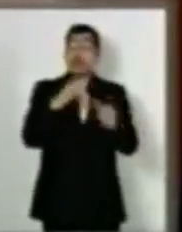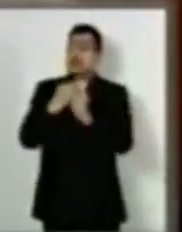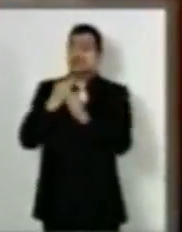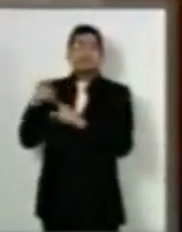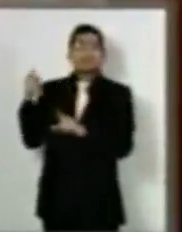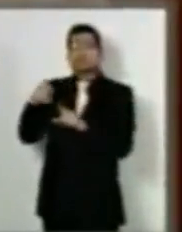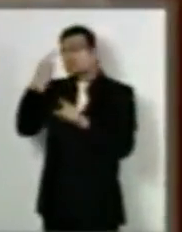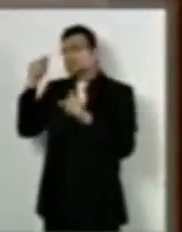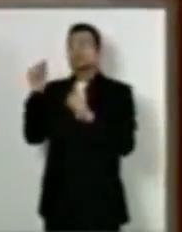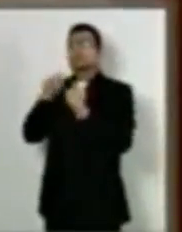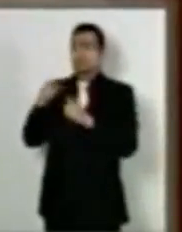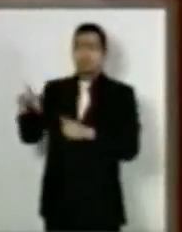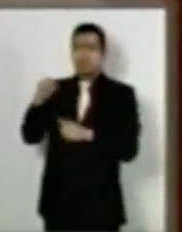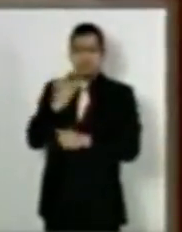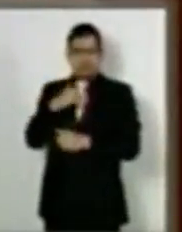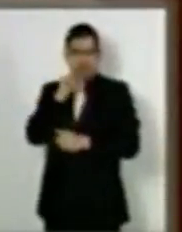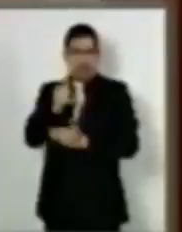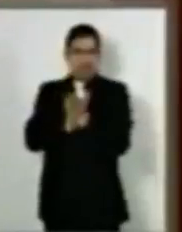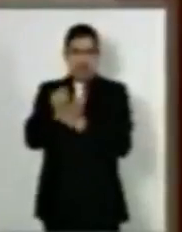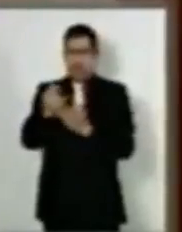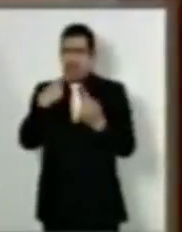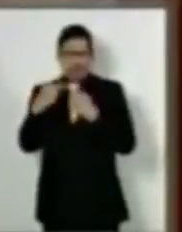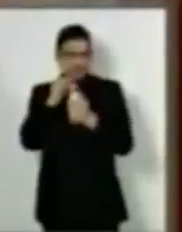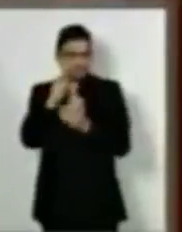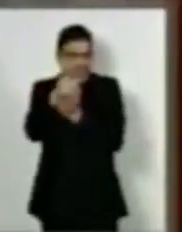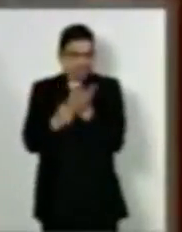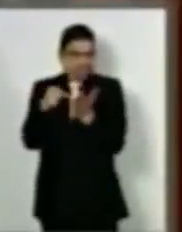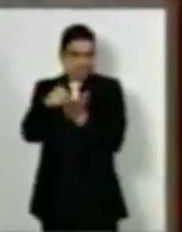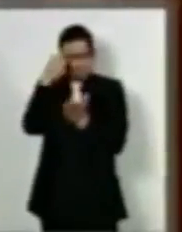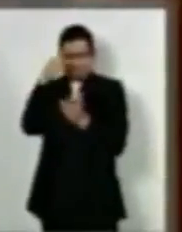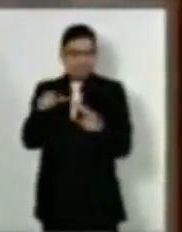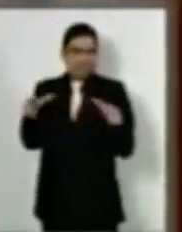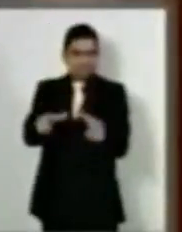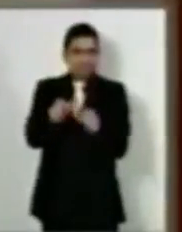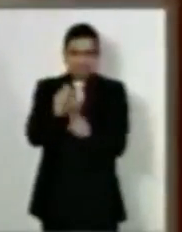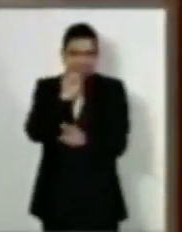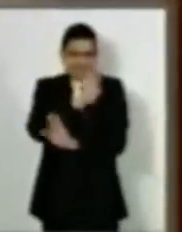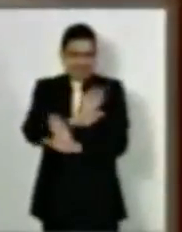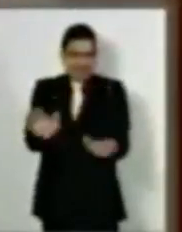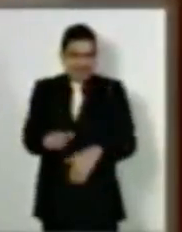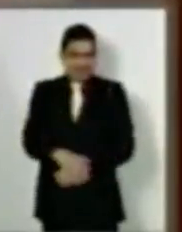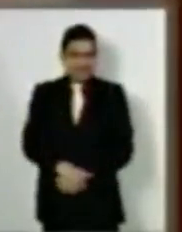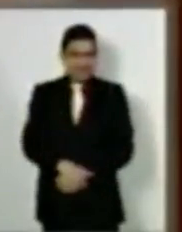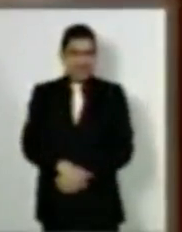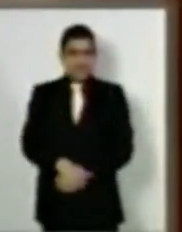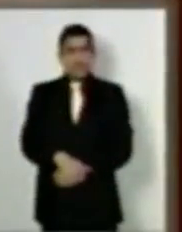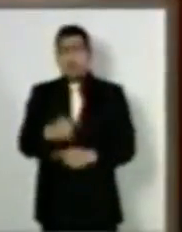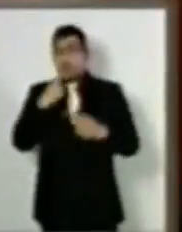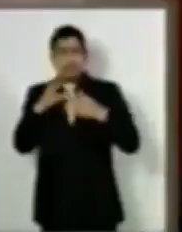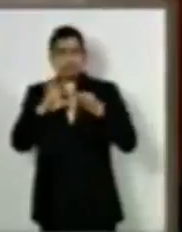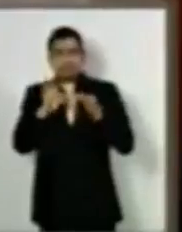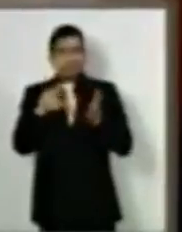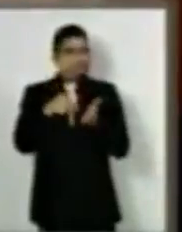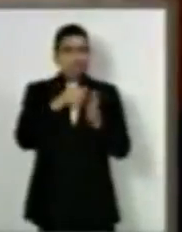Esto se llevó a cabo sin tener una estrategia definida en materia de seguridad y los